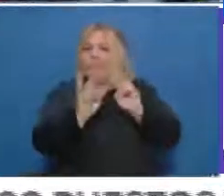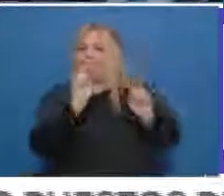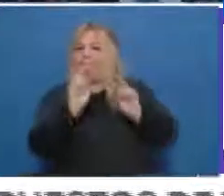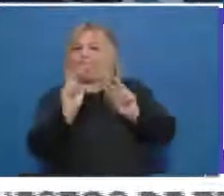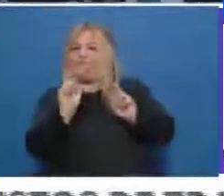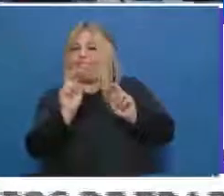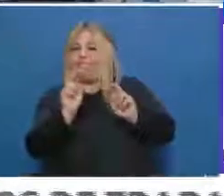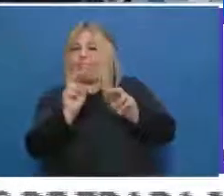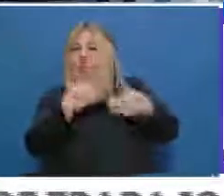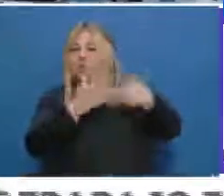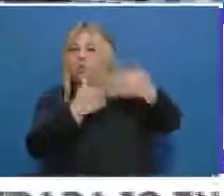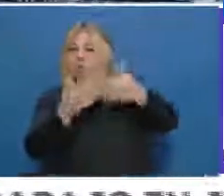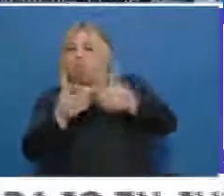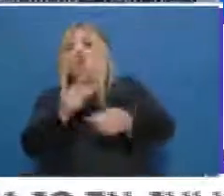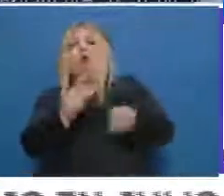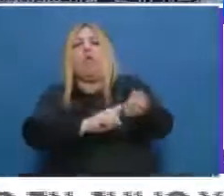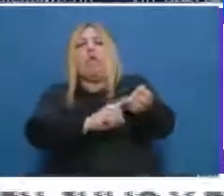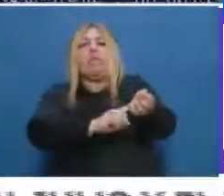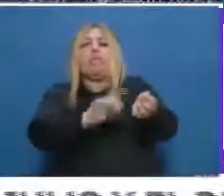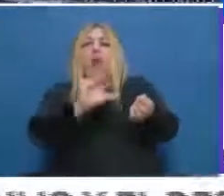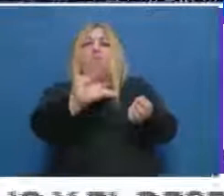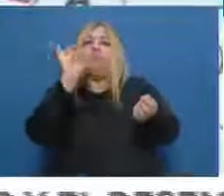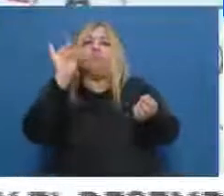qué elegiste Independiente Rivadavia? ¿Por qué elegiste la Lepra?